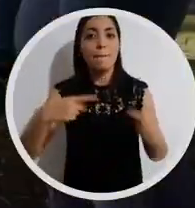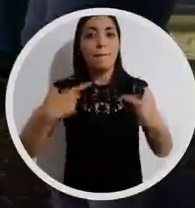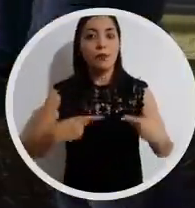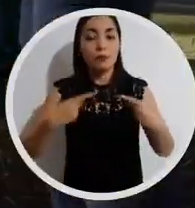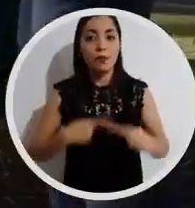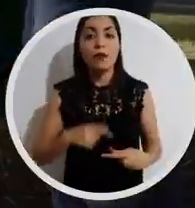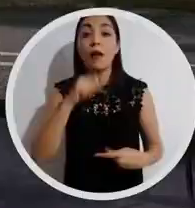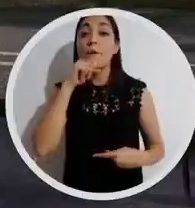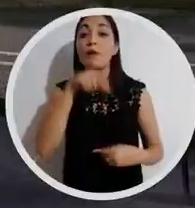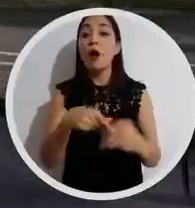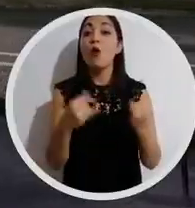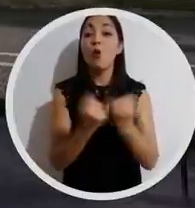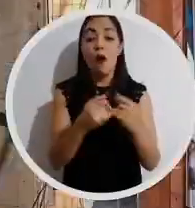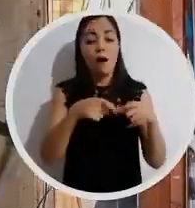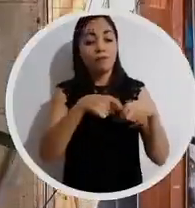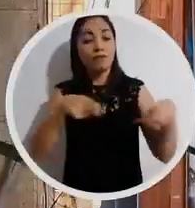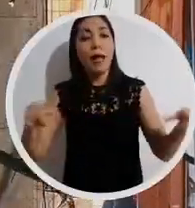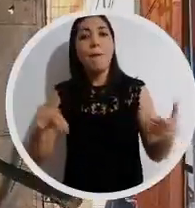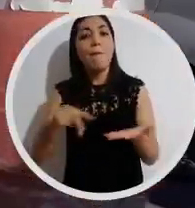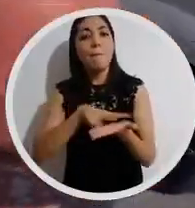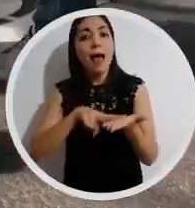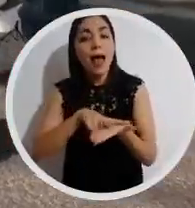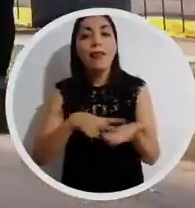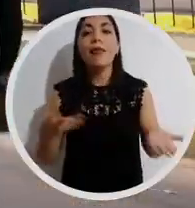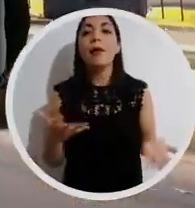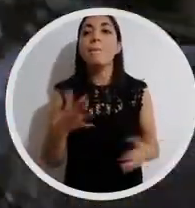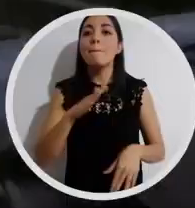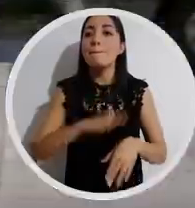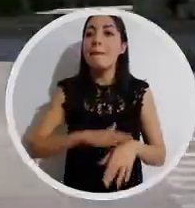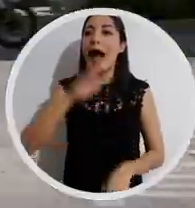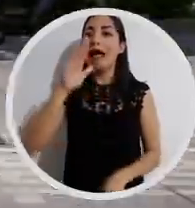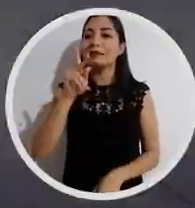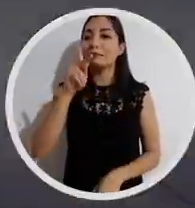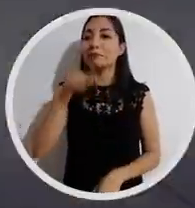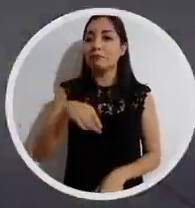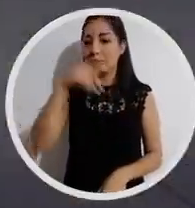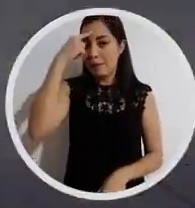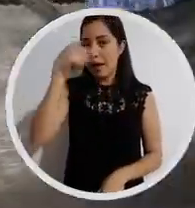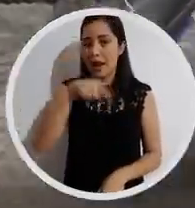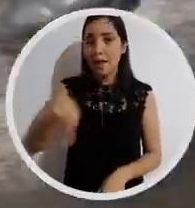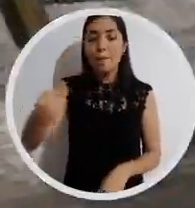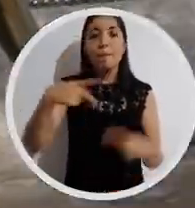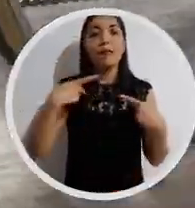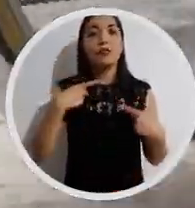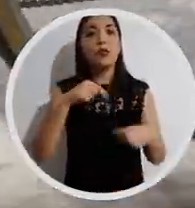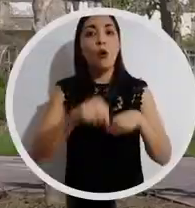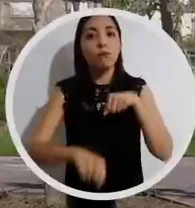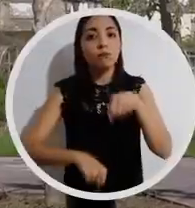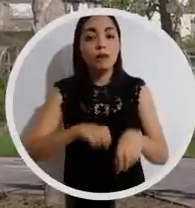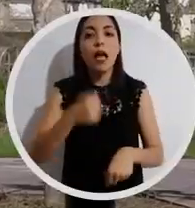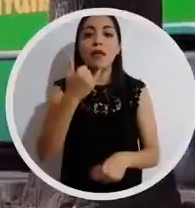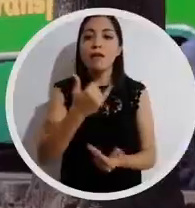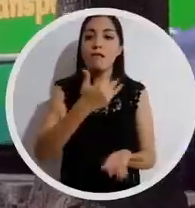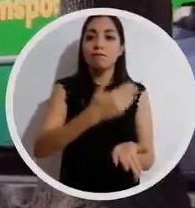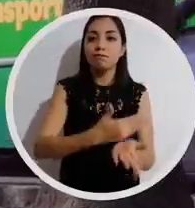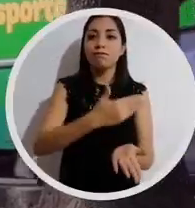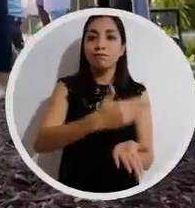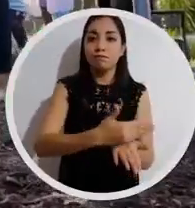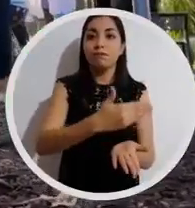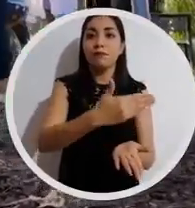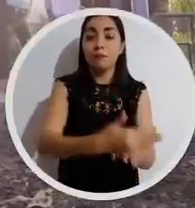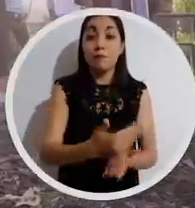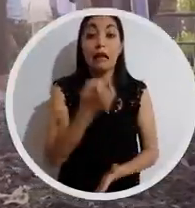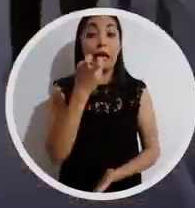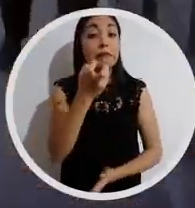de corredores verdes, participamos en la construcción de más kilómetros de ciclovías y se instalaron 305 ciclopuertos. En